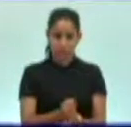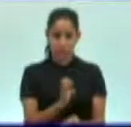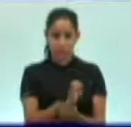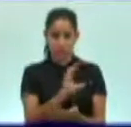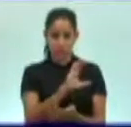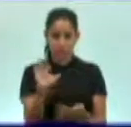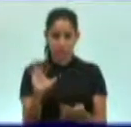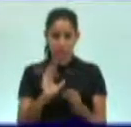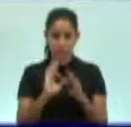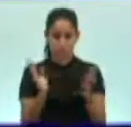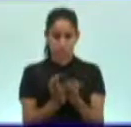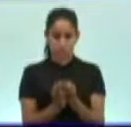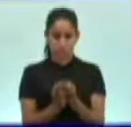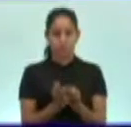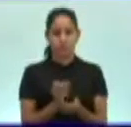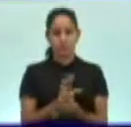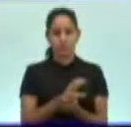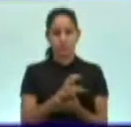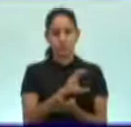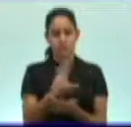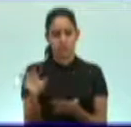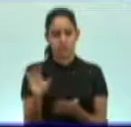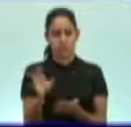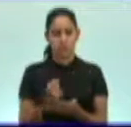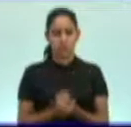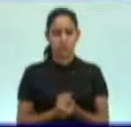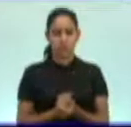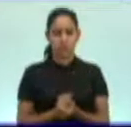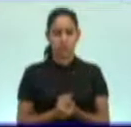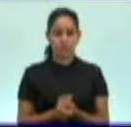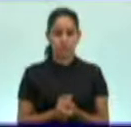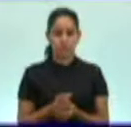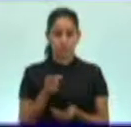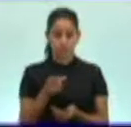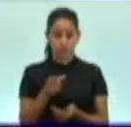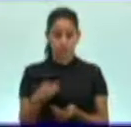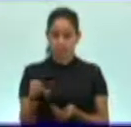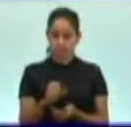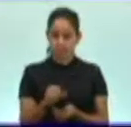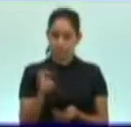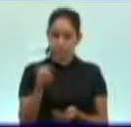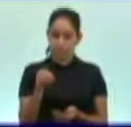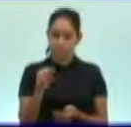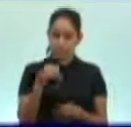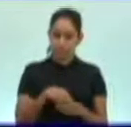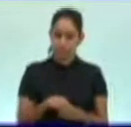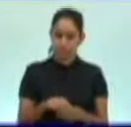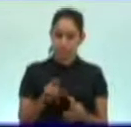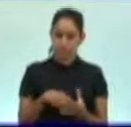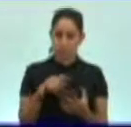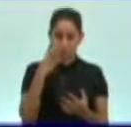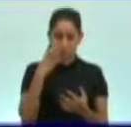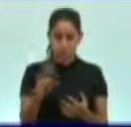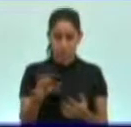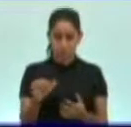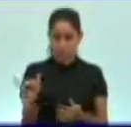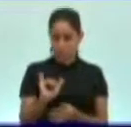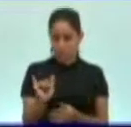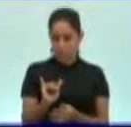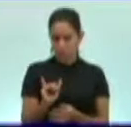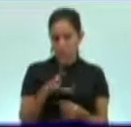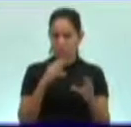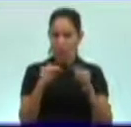las escuelas de educación familiar. Todo ello nos llevará a que, como expresó nuestro presidente,